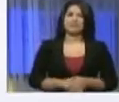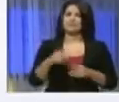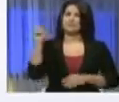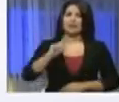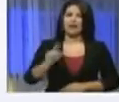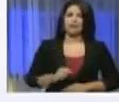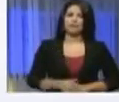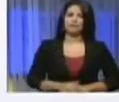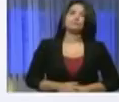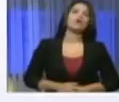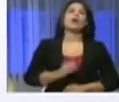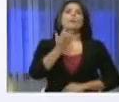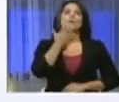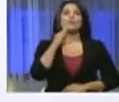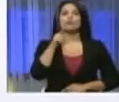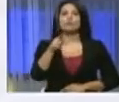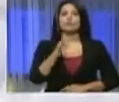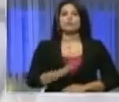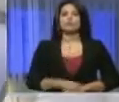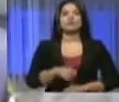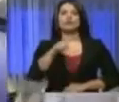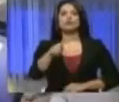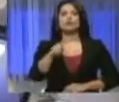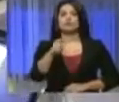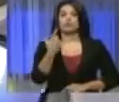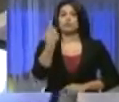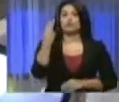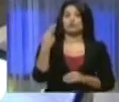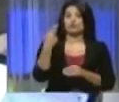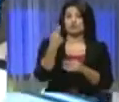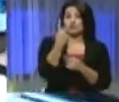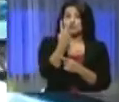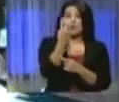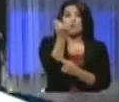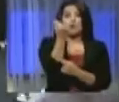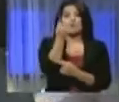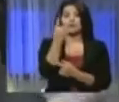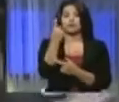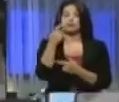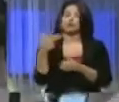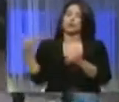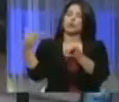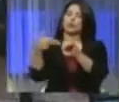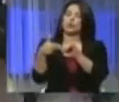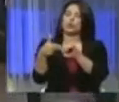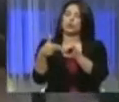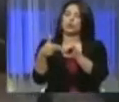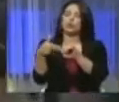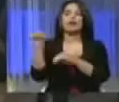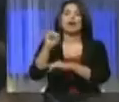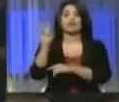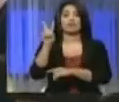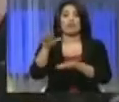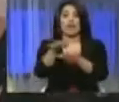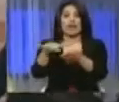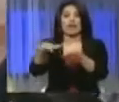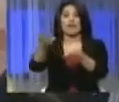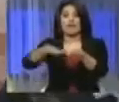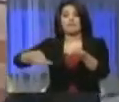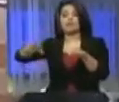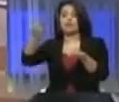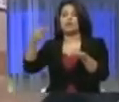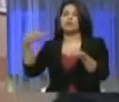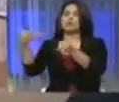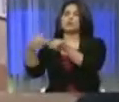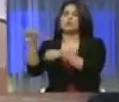Con lo que usted echa un litro de gasolina, un bolívar, cuando pasa del lado colombiano le cuesta 600 bolívares.